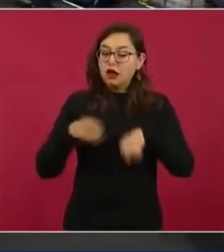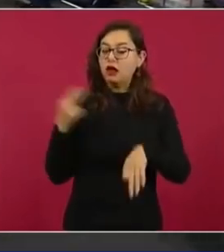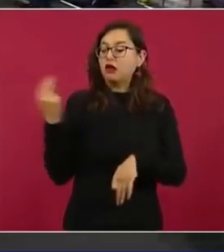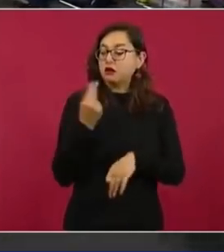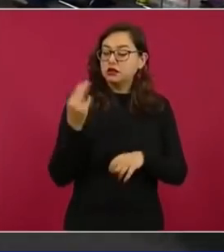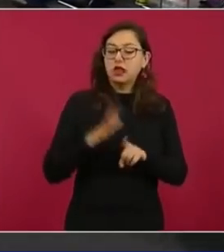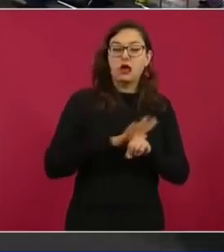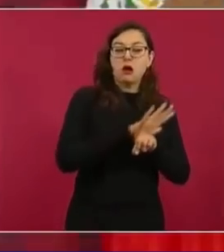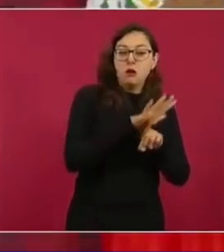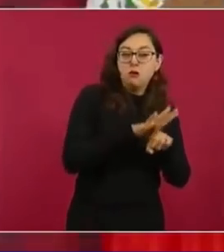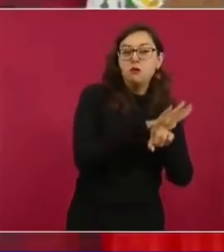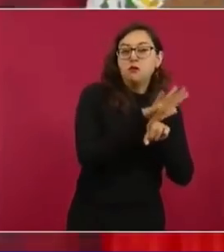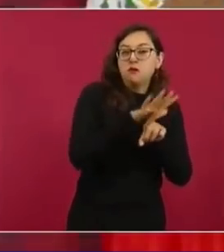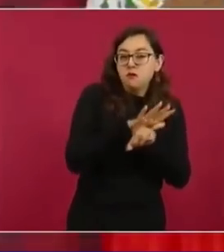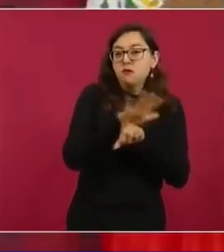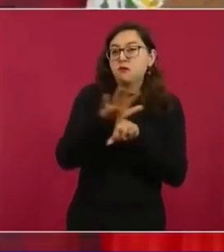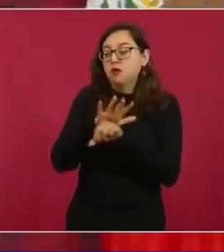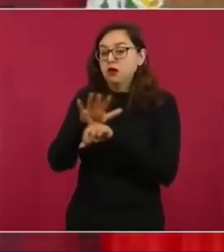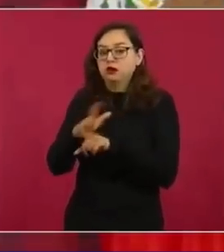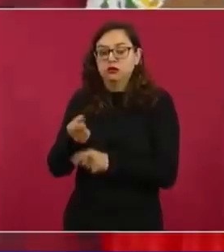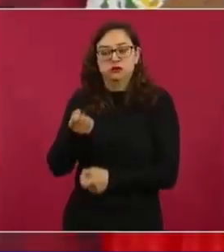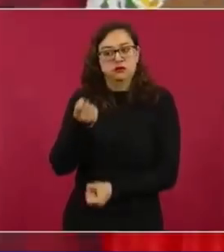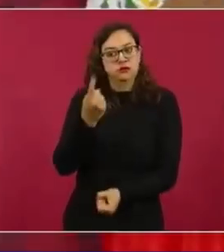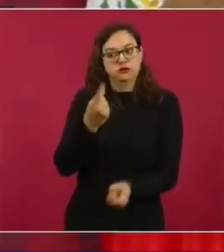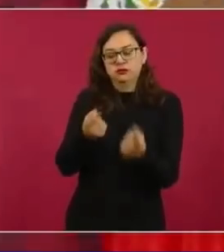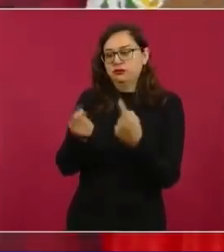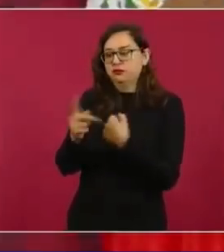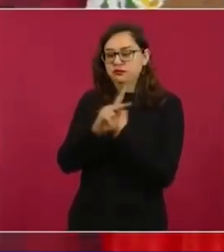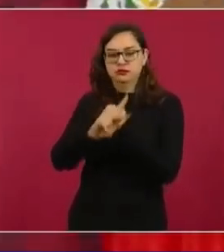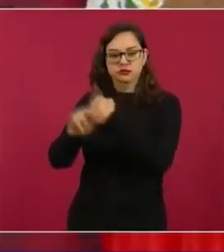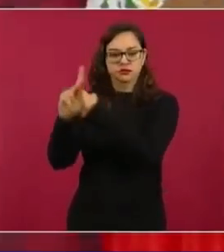a quienes tienen desconfianza sobre la actitud